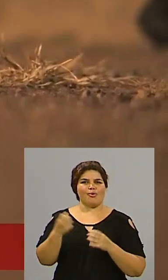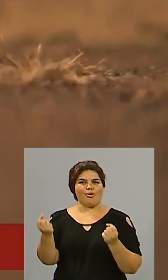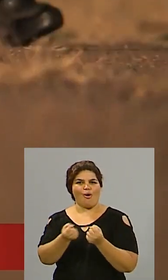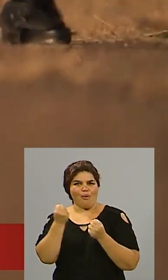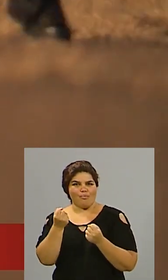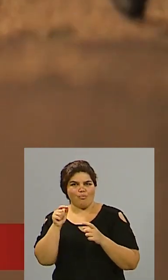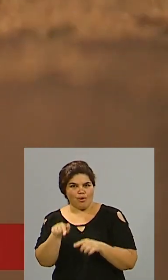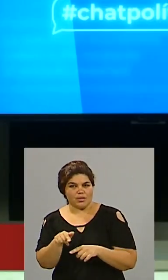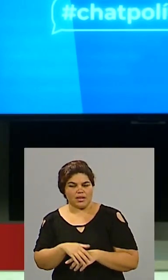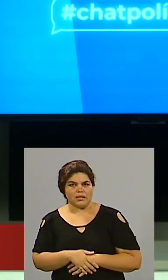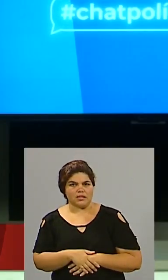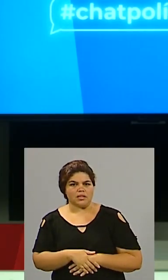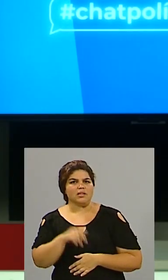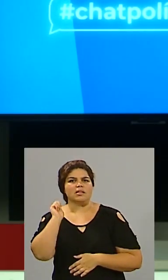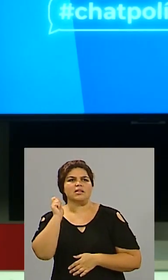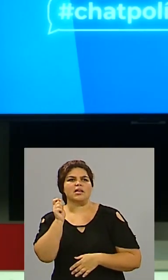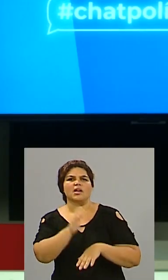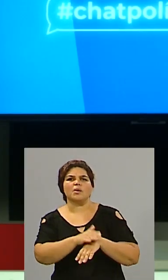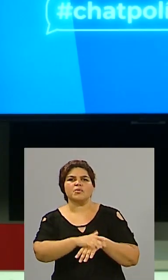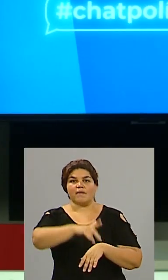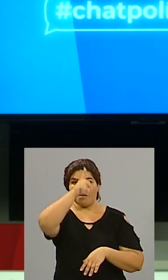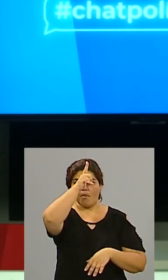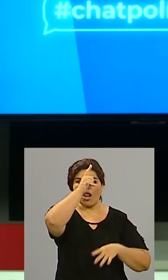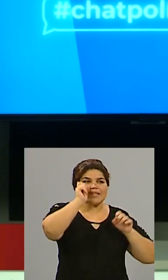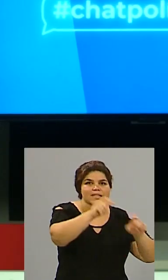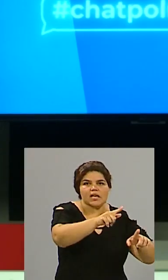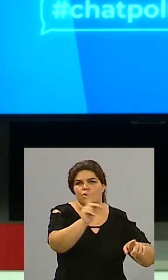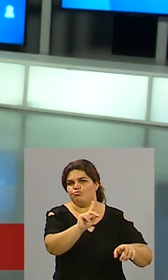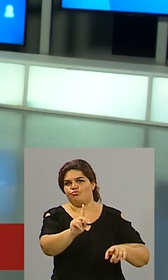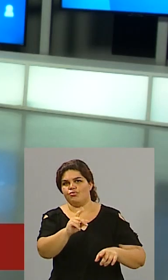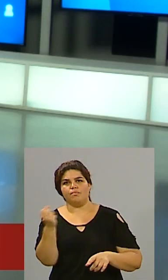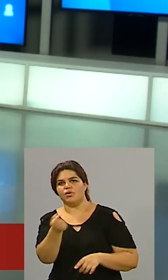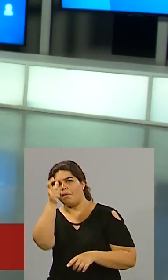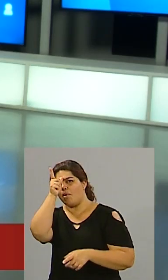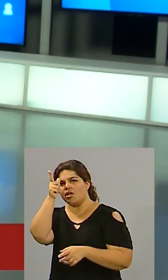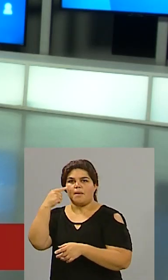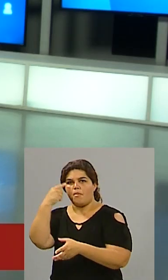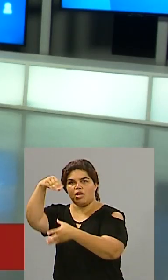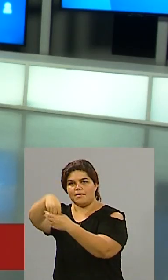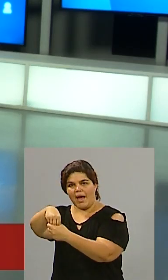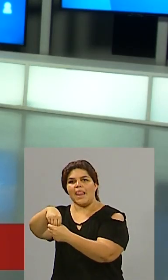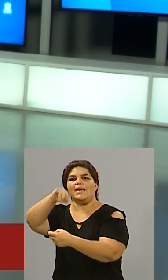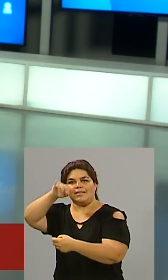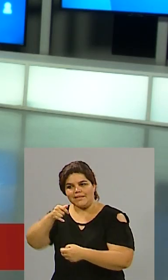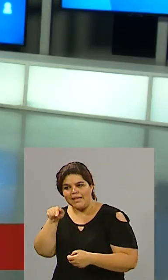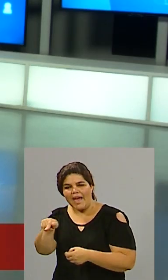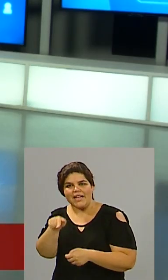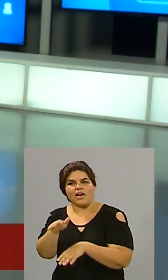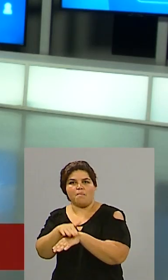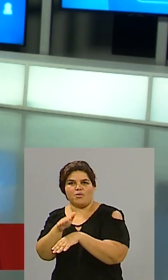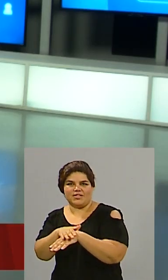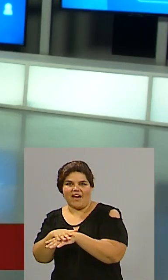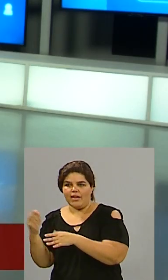que no se la podemos encargar a la gente policial que tiene una preparación, o sea, se la vamos a encargar porque la está cumpliendo, pero